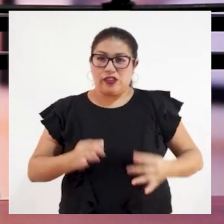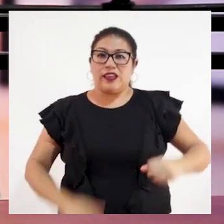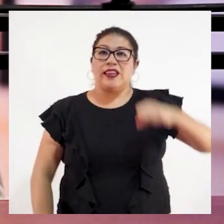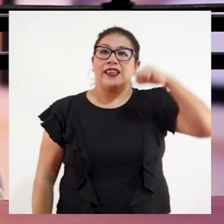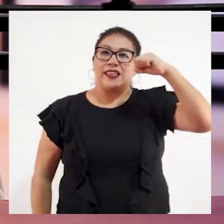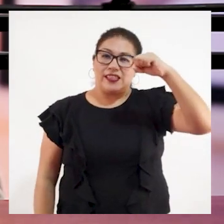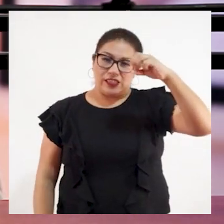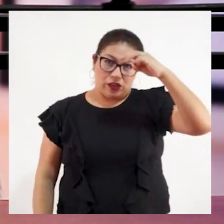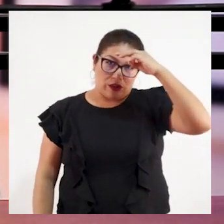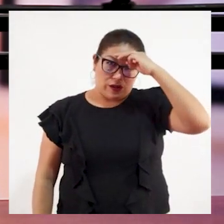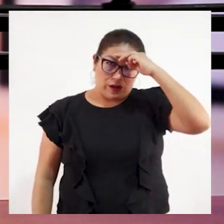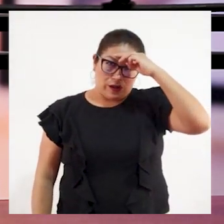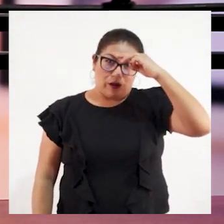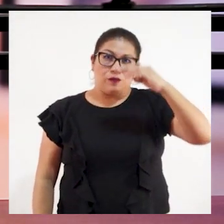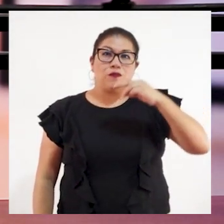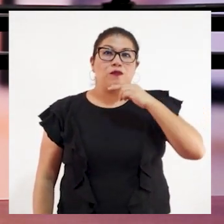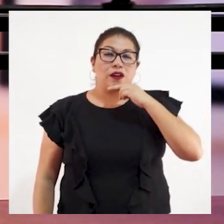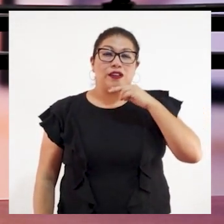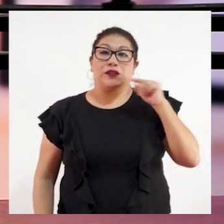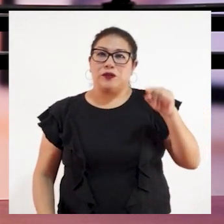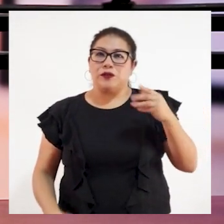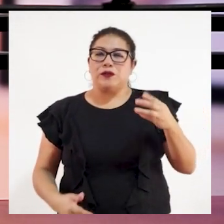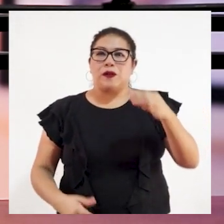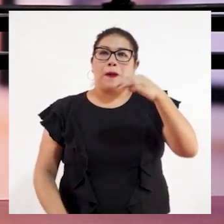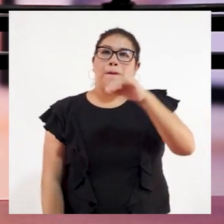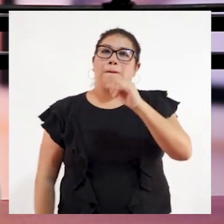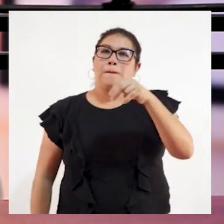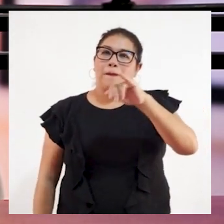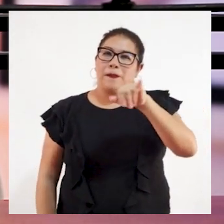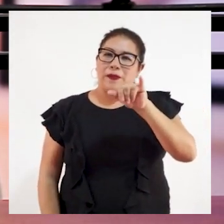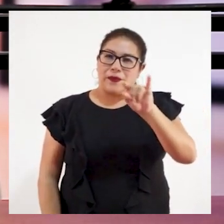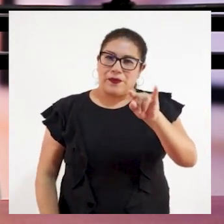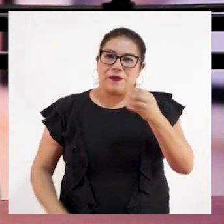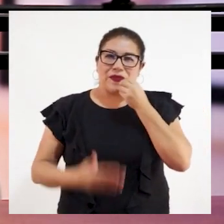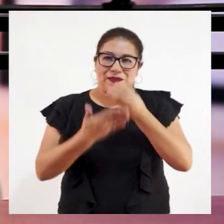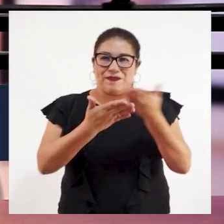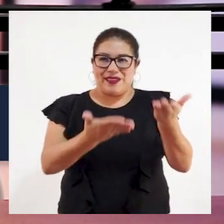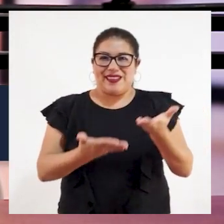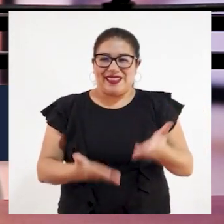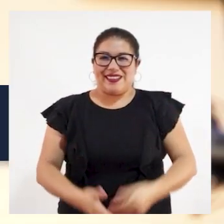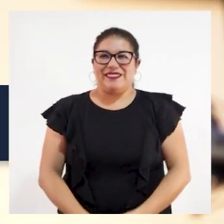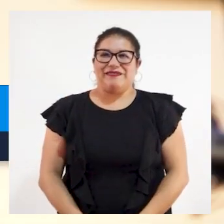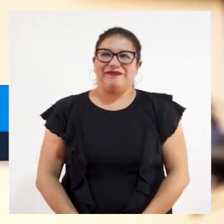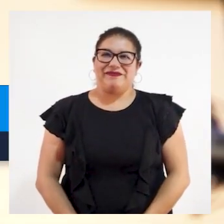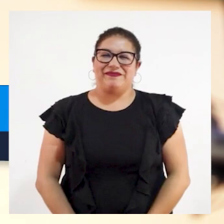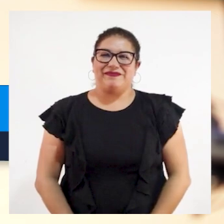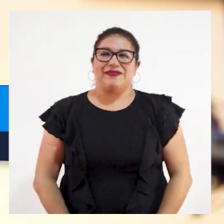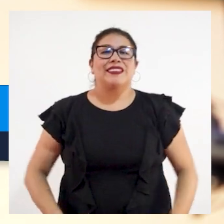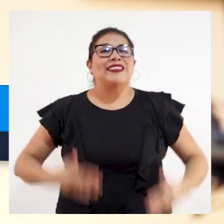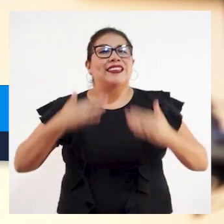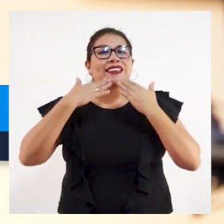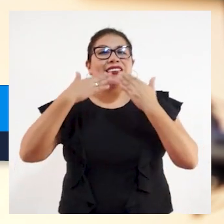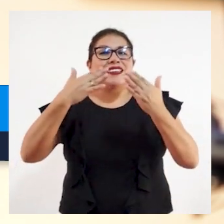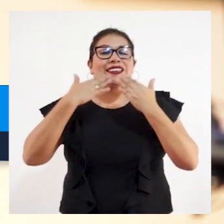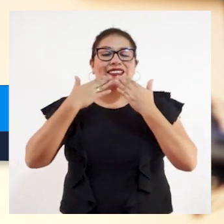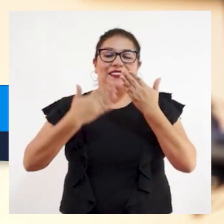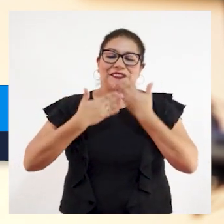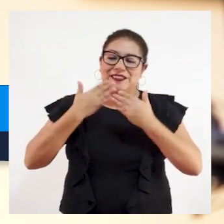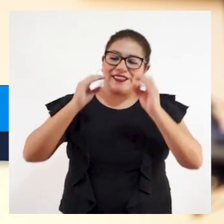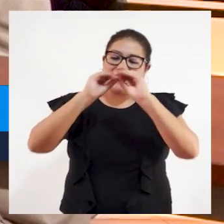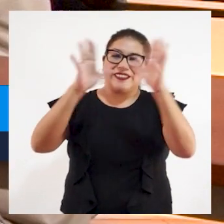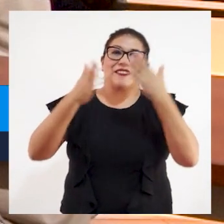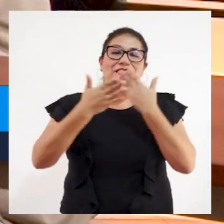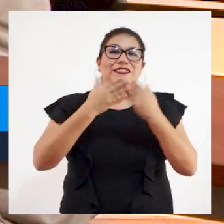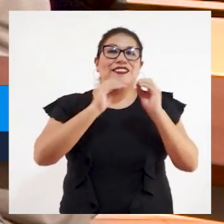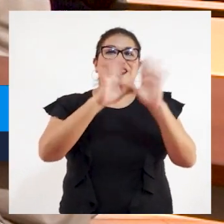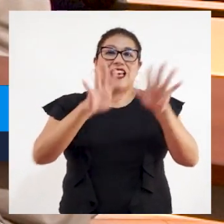Humanos, MINJU, a quien le doy la más cordial bienvenida, doctora, a Inclusión 2030. Muchísimas gracias, muy buenos días